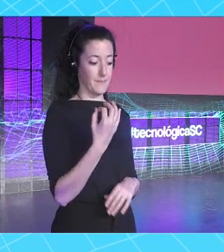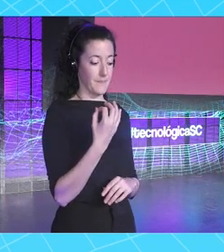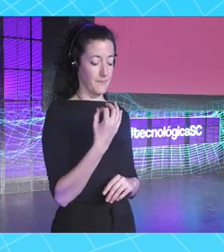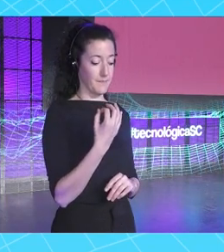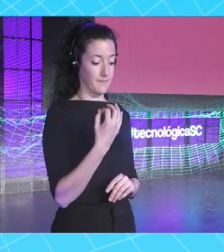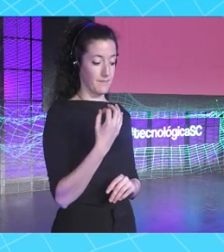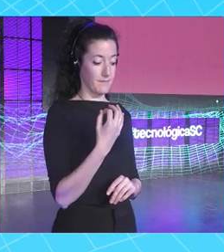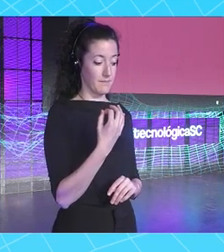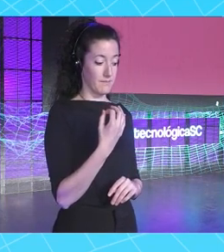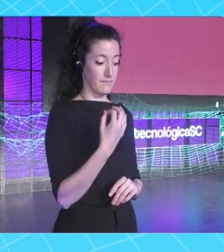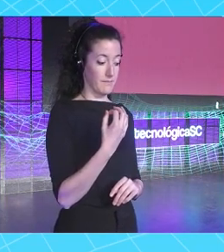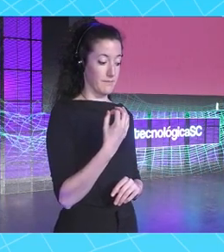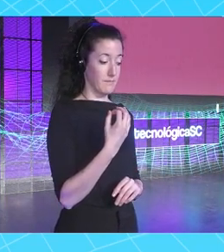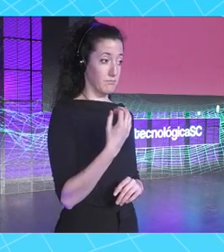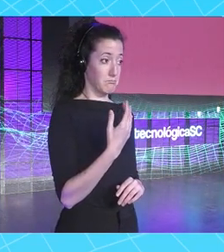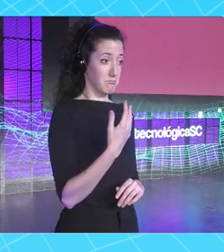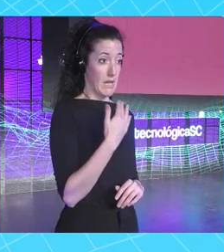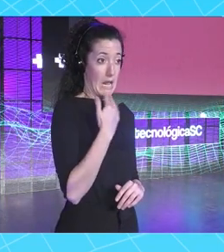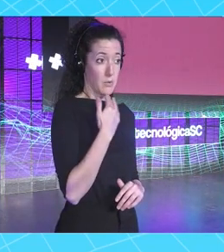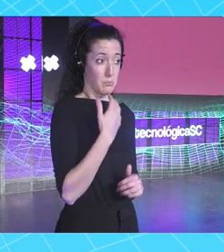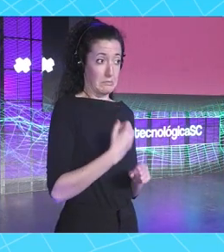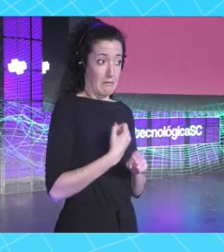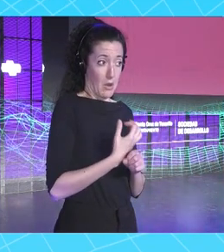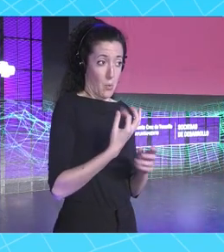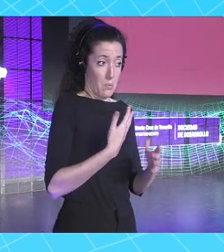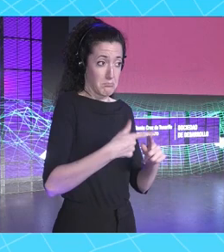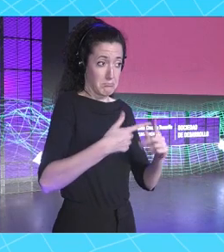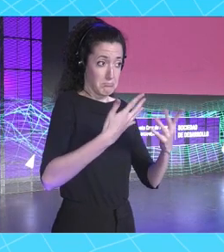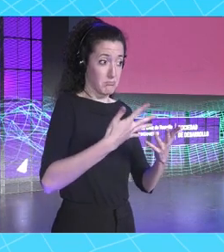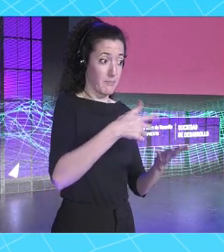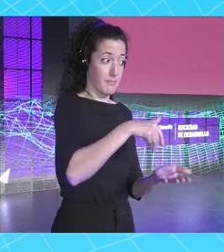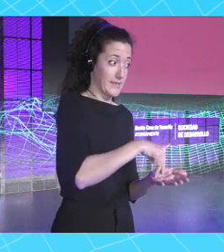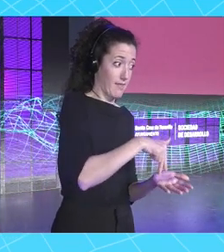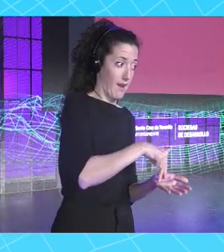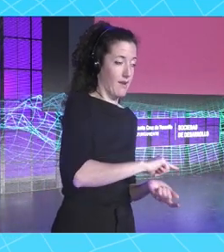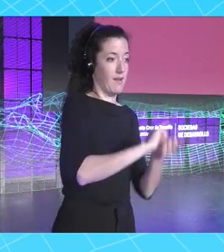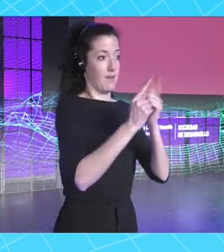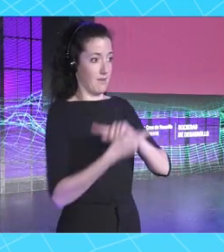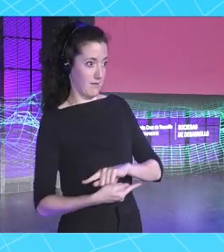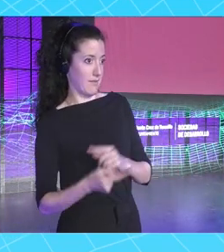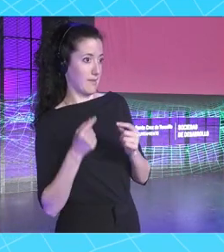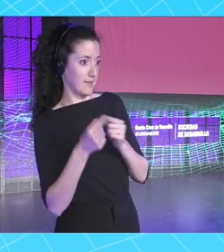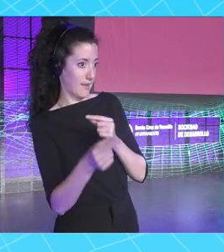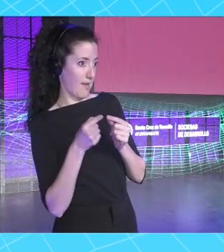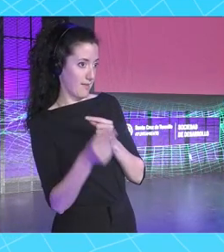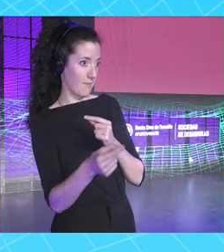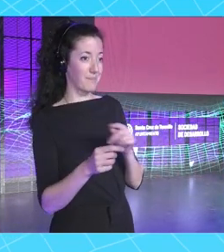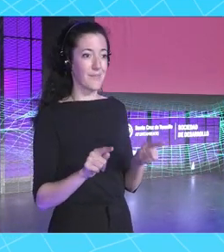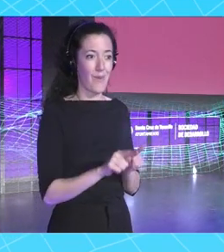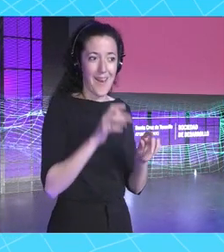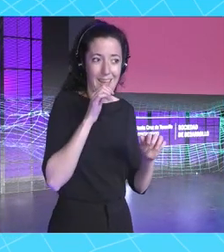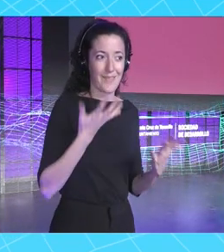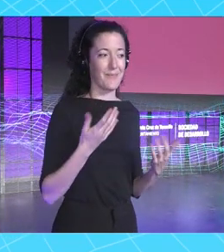hacerla de una manera remota pues como como ahora mismo que podemos hacer teletrabajo No pues en vez de ir a la oficina